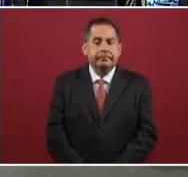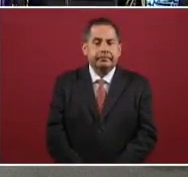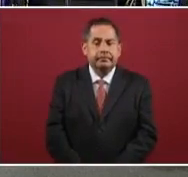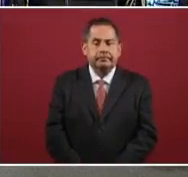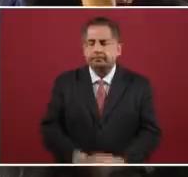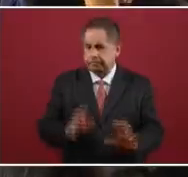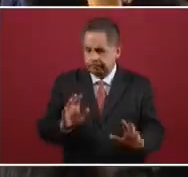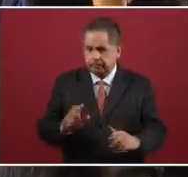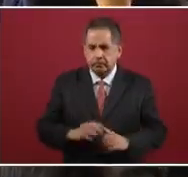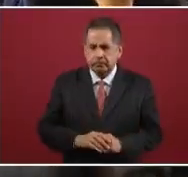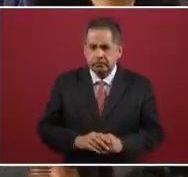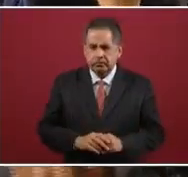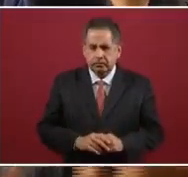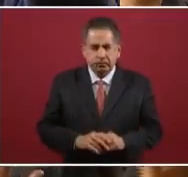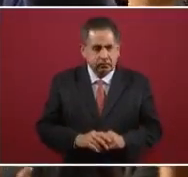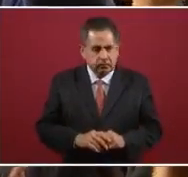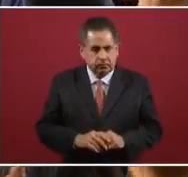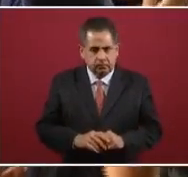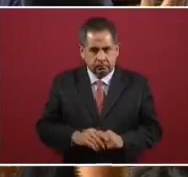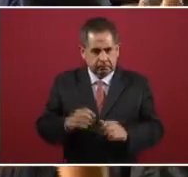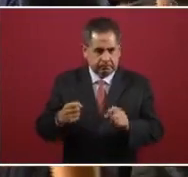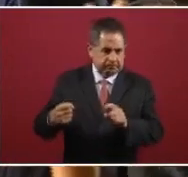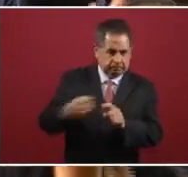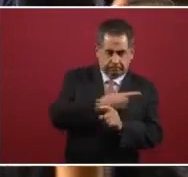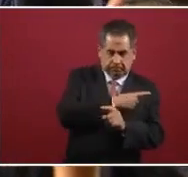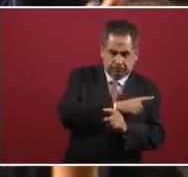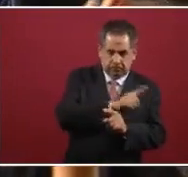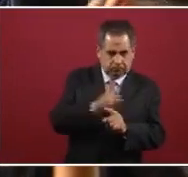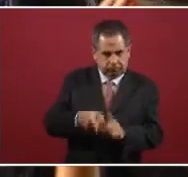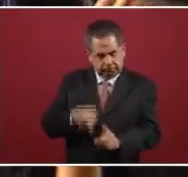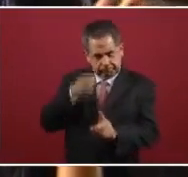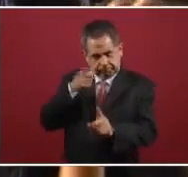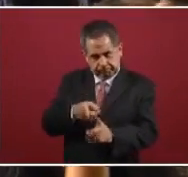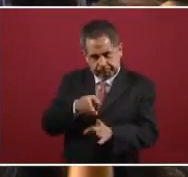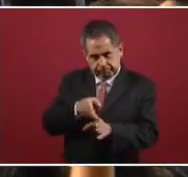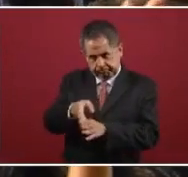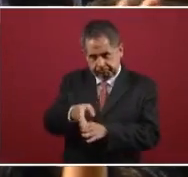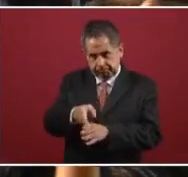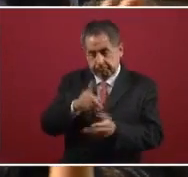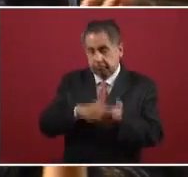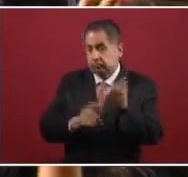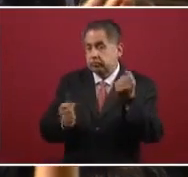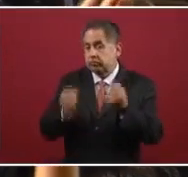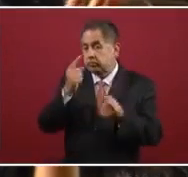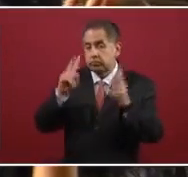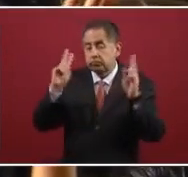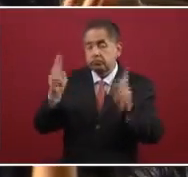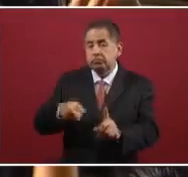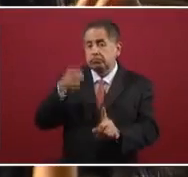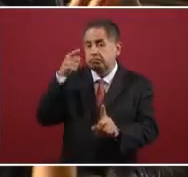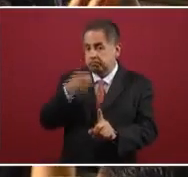Pero no quiero que nos salgamos de lo de… Todavía, si hay alguna pregunta…